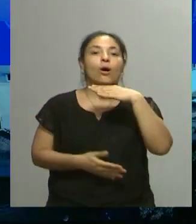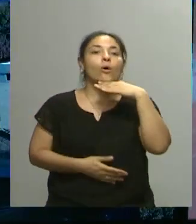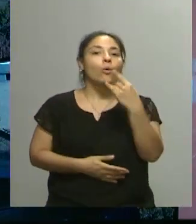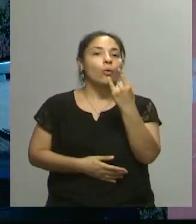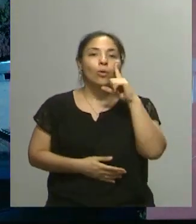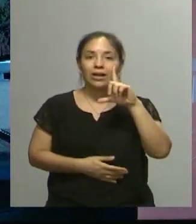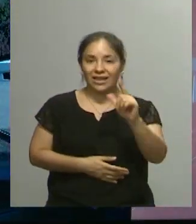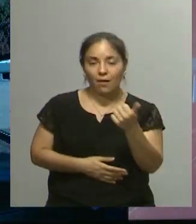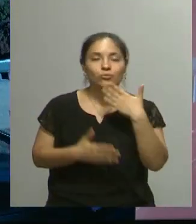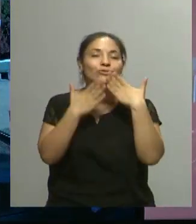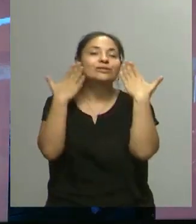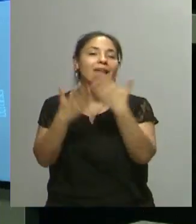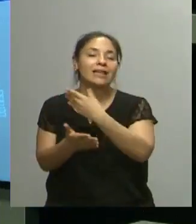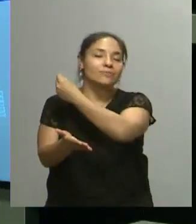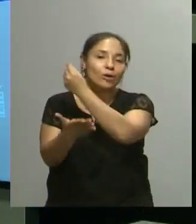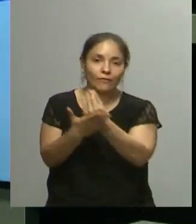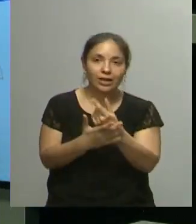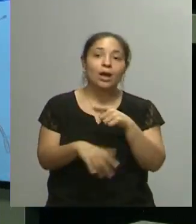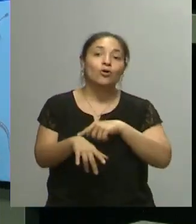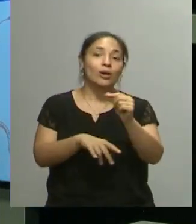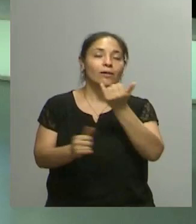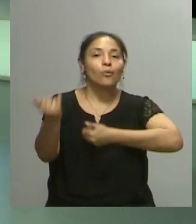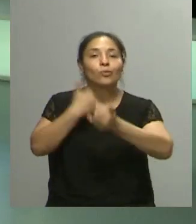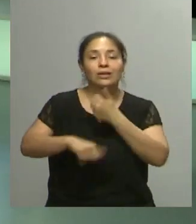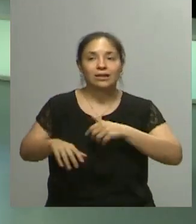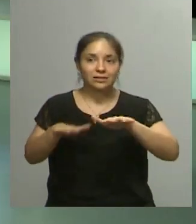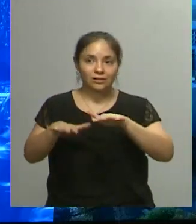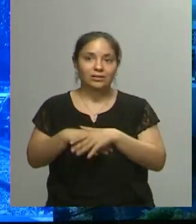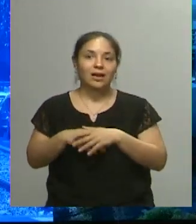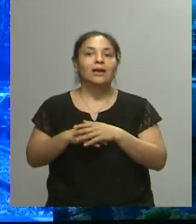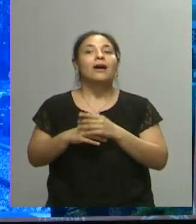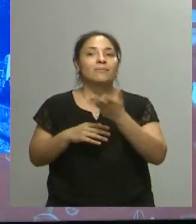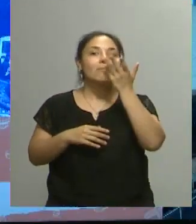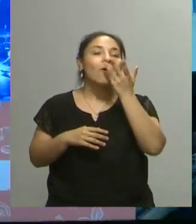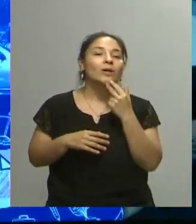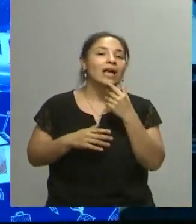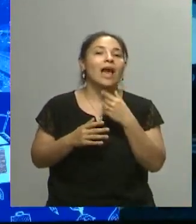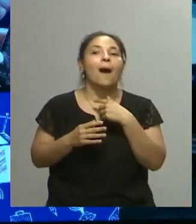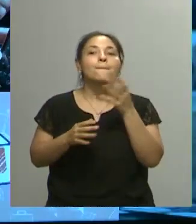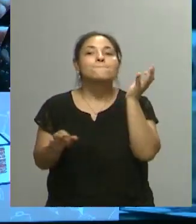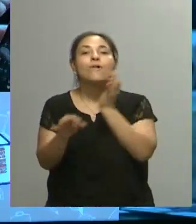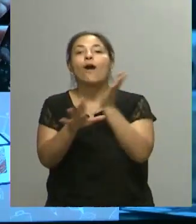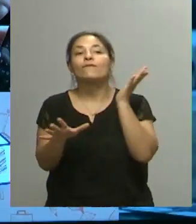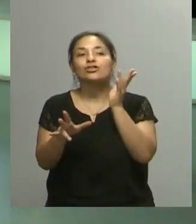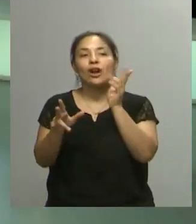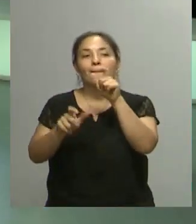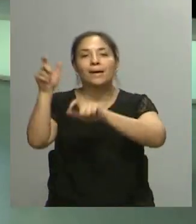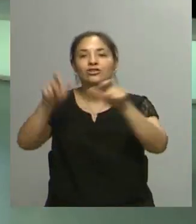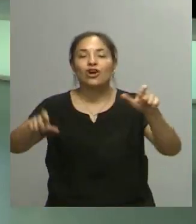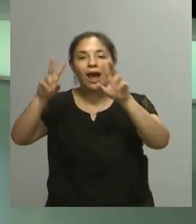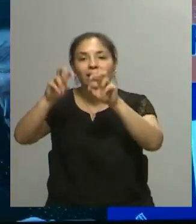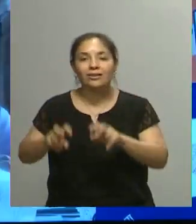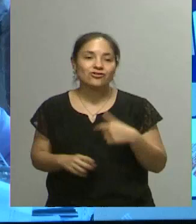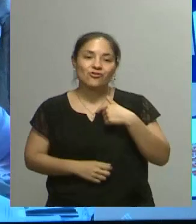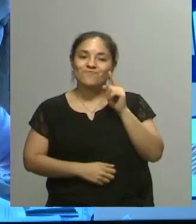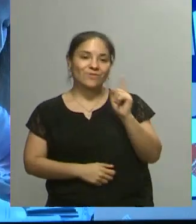por venir, por quedarte con nosotros este ratito para hablar de este tema. Me gustaría ser antropóloga para hablar un poquito más, pero no lo soy. Bueno, así que no voy a hablar de lo que